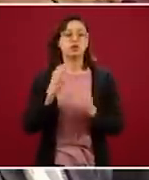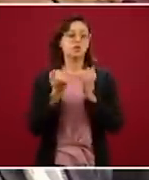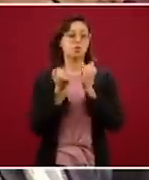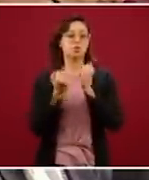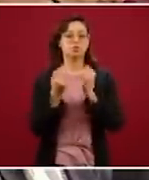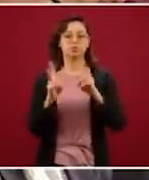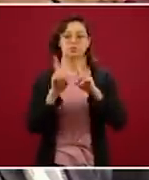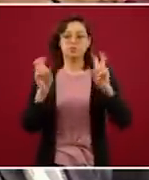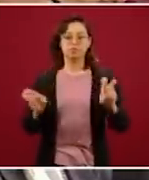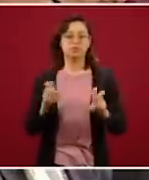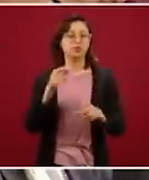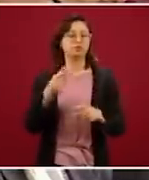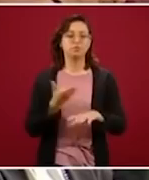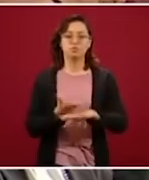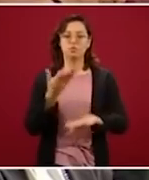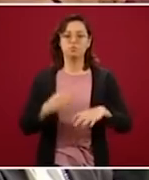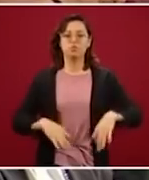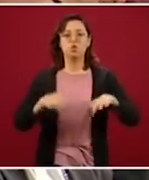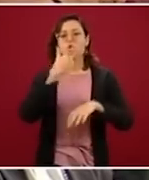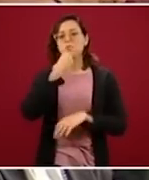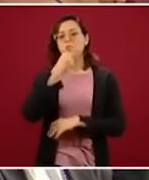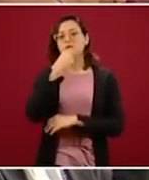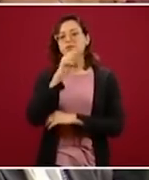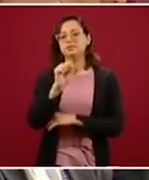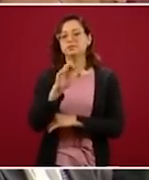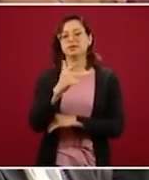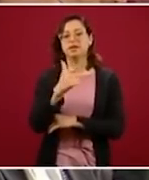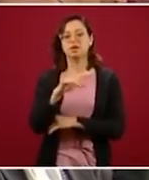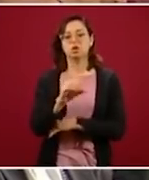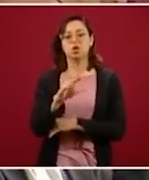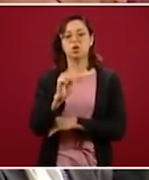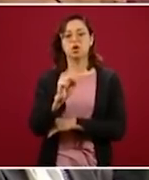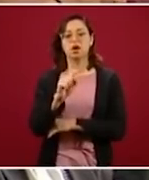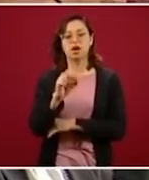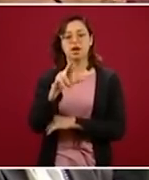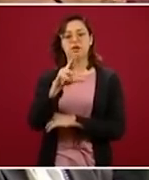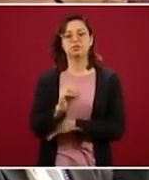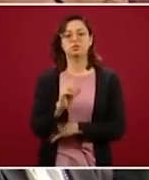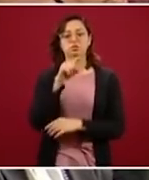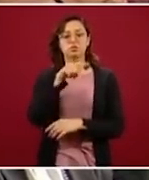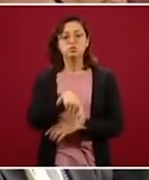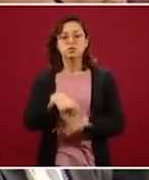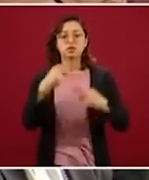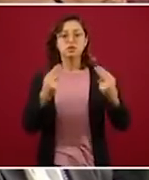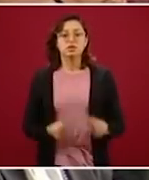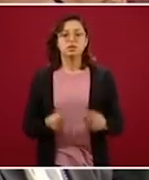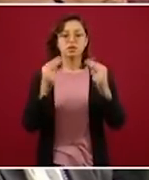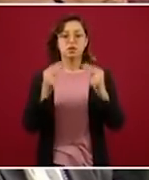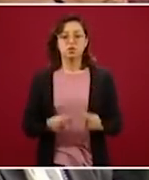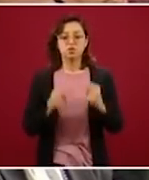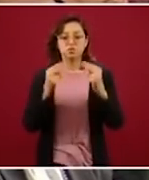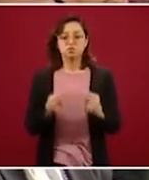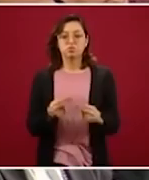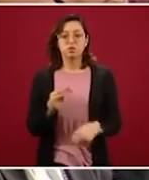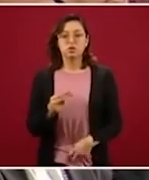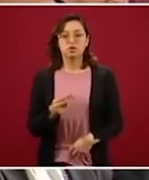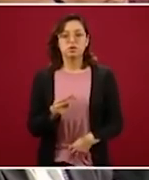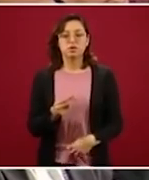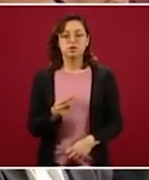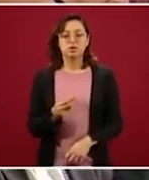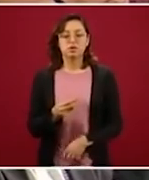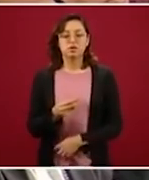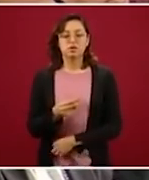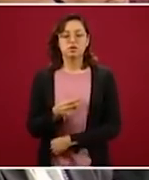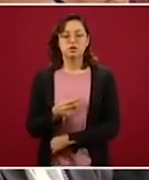fundamental del outsourcing, Sergio Castro López, de inteligencia de negocios, vinculado también, de acuerdo con